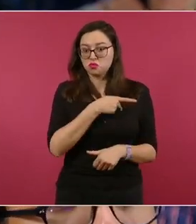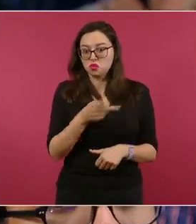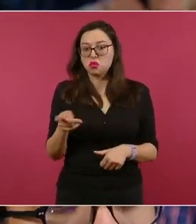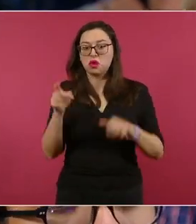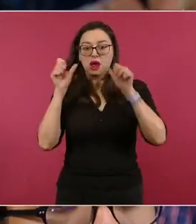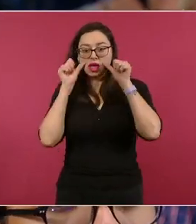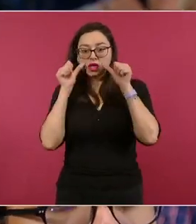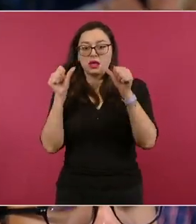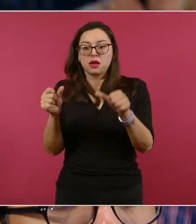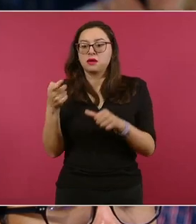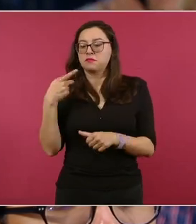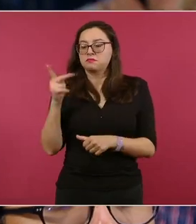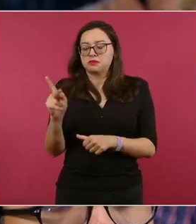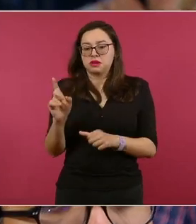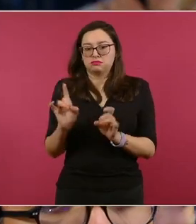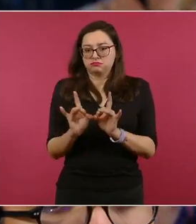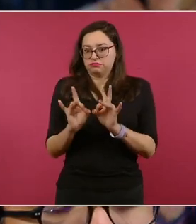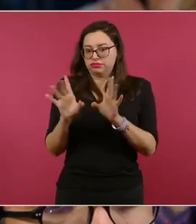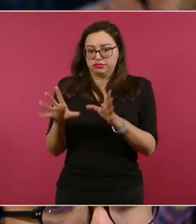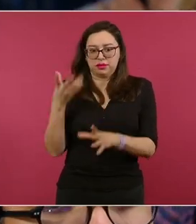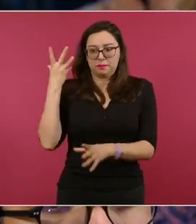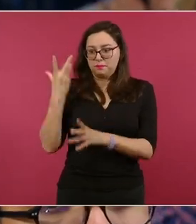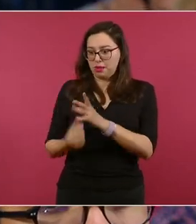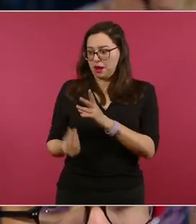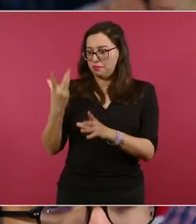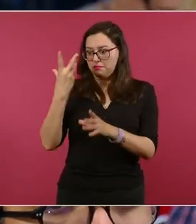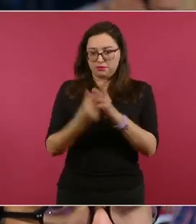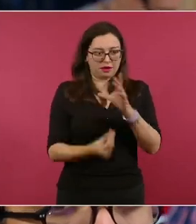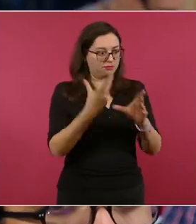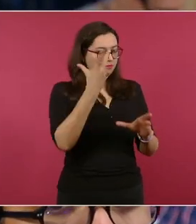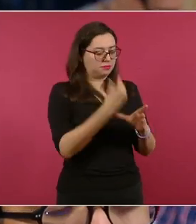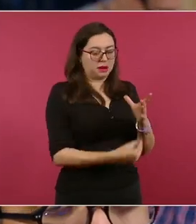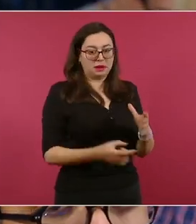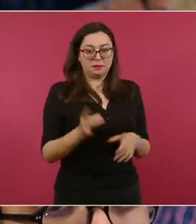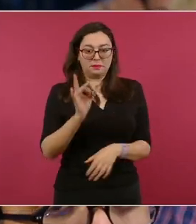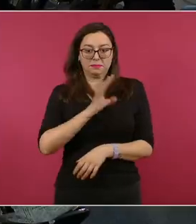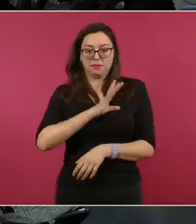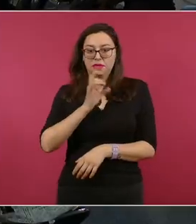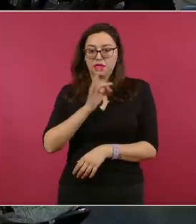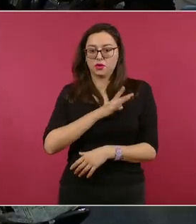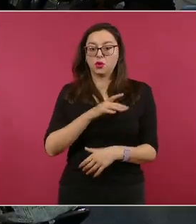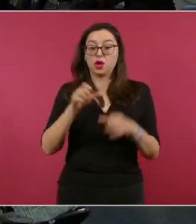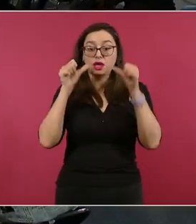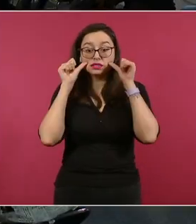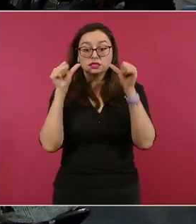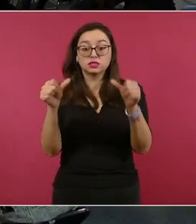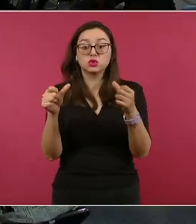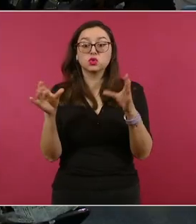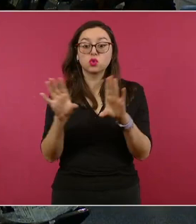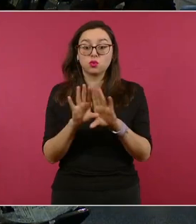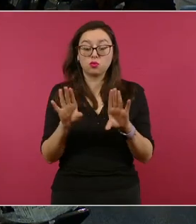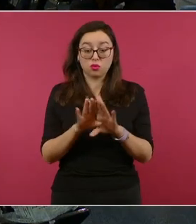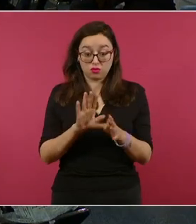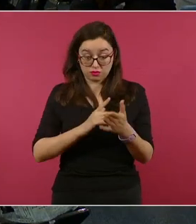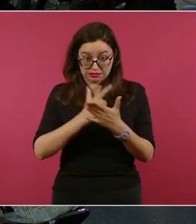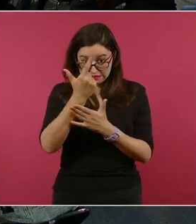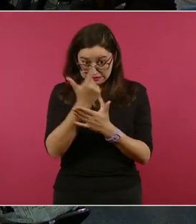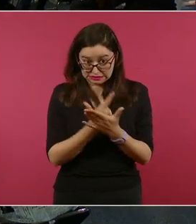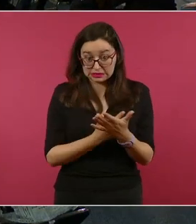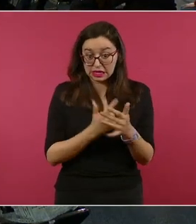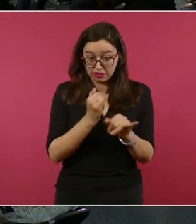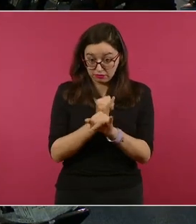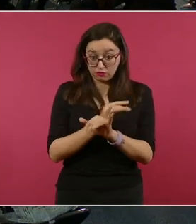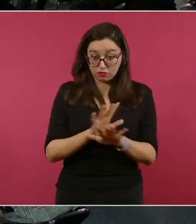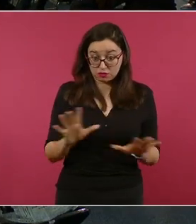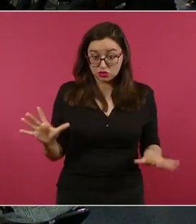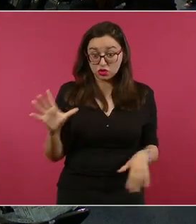van a atender este tipo de situaciones para que las personas no tengan que irse de sus lugares? Y también si existen los datos de cuántas personas han solicitado